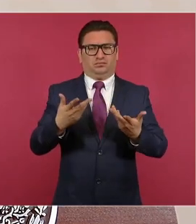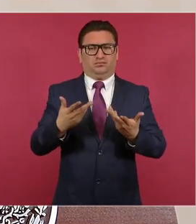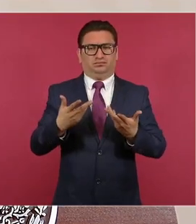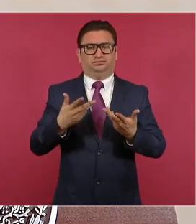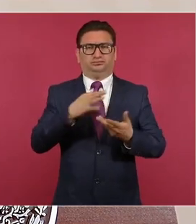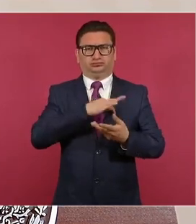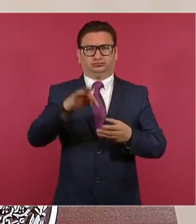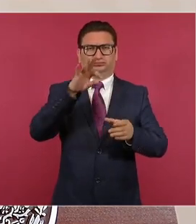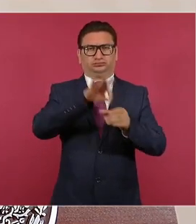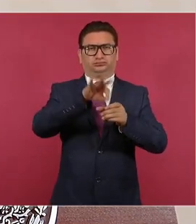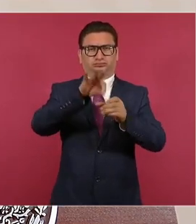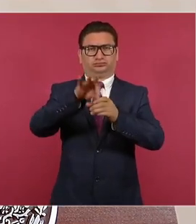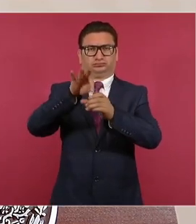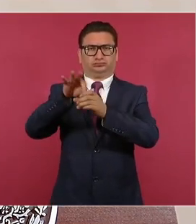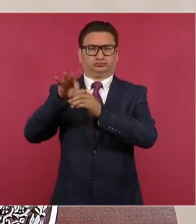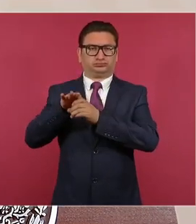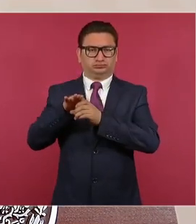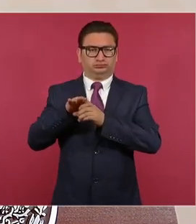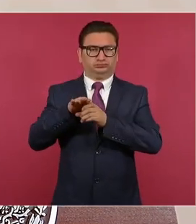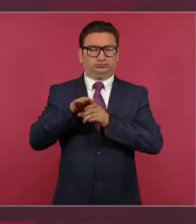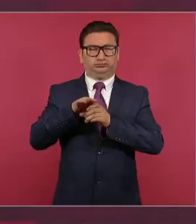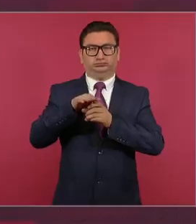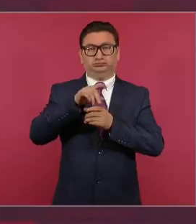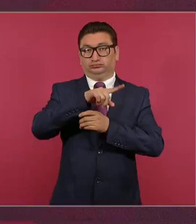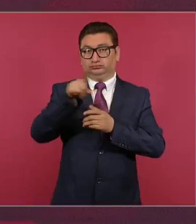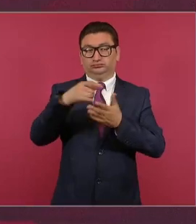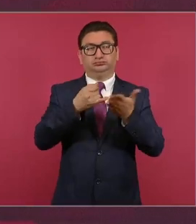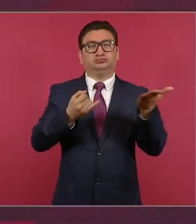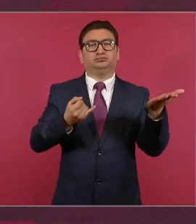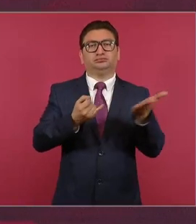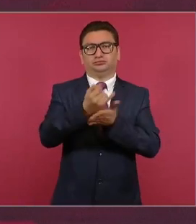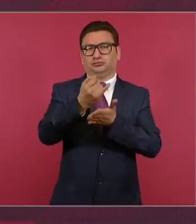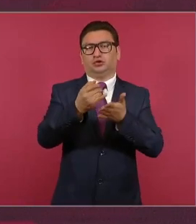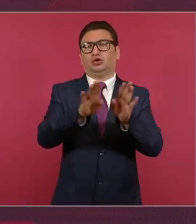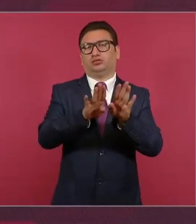se vote y se decida.